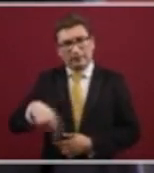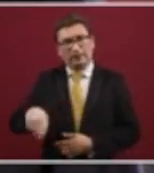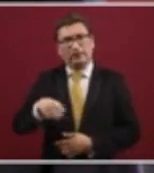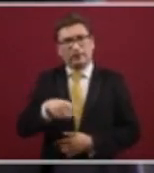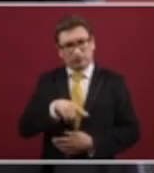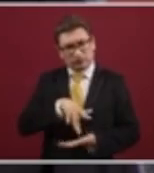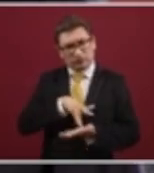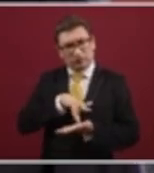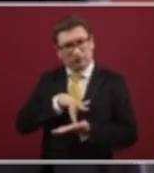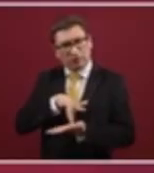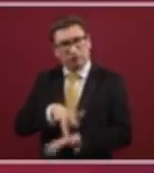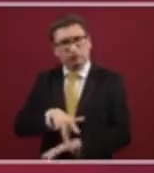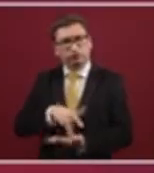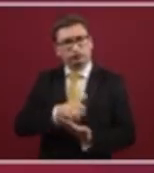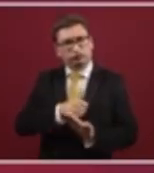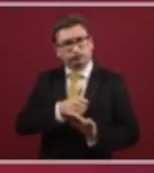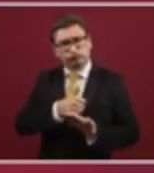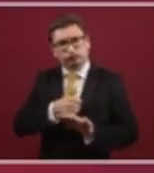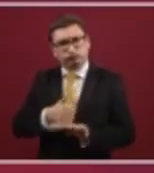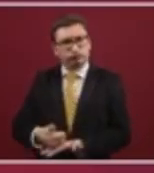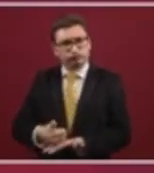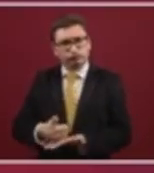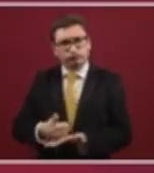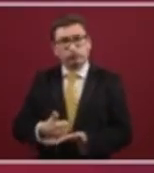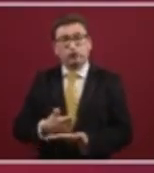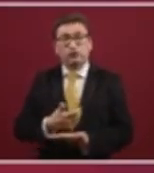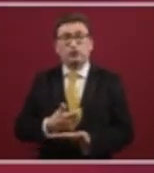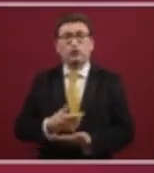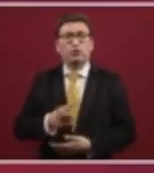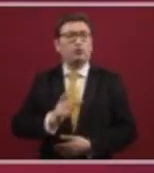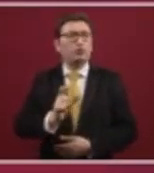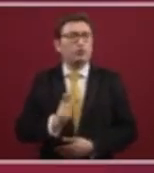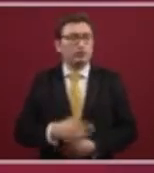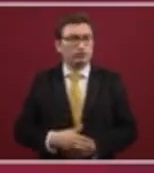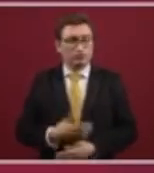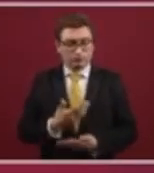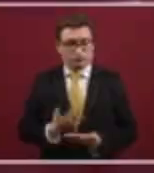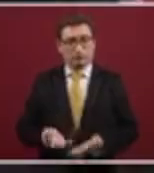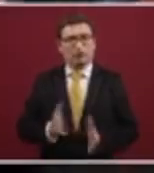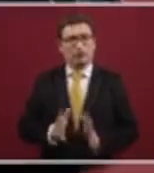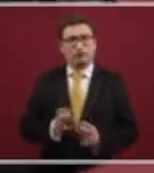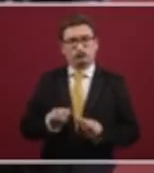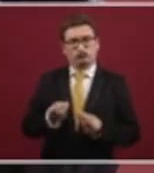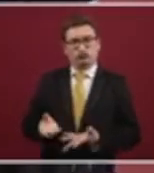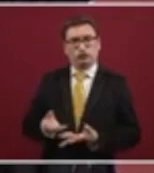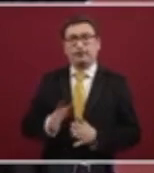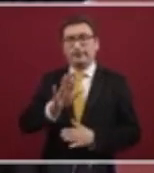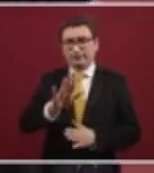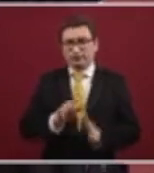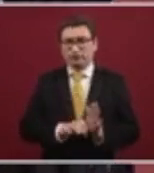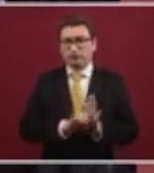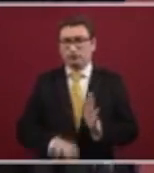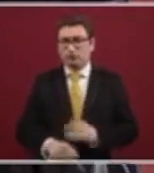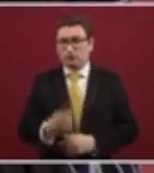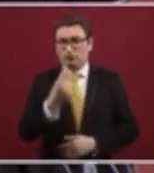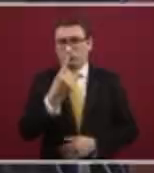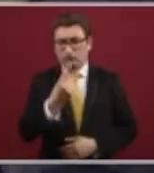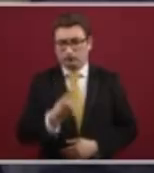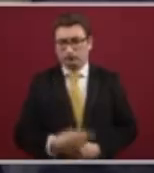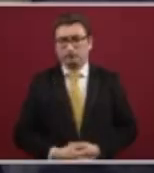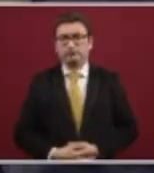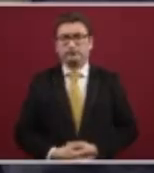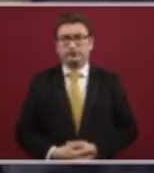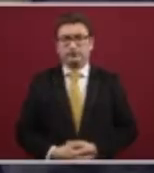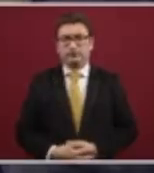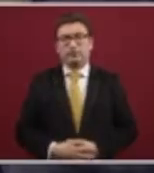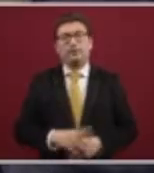el apoyo que les está llegando ahora? Les voy a poner un ejemplo nada más, porque